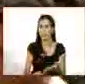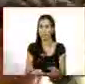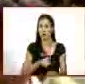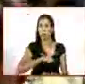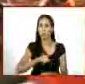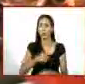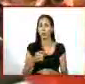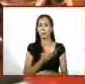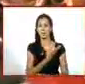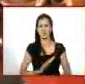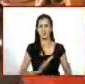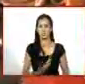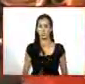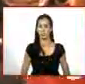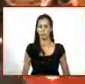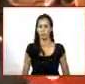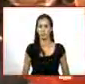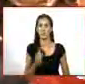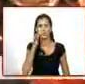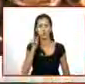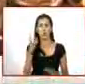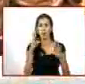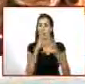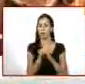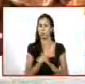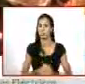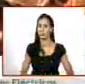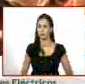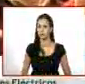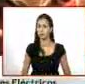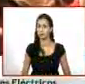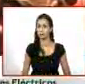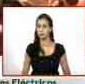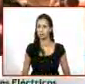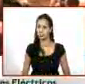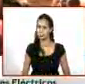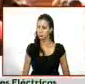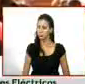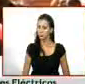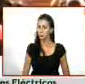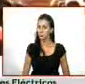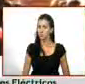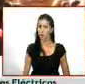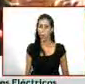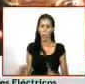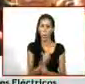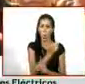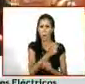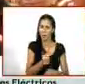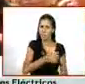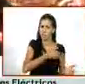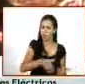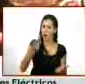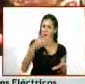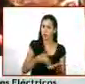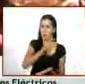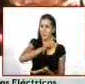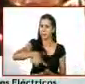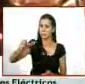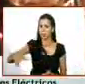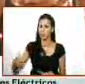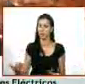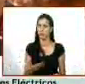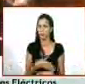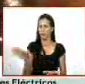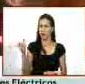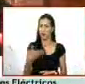más tarde. El sábado por la noche nos dan el sabadazo, prácticamente con a golpe, sacando a los trabajadores y despojando a todos